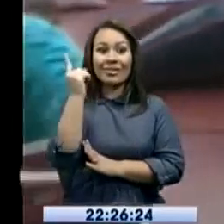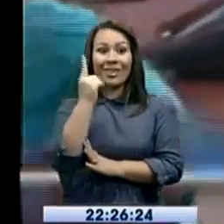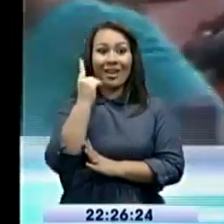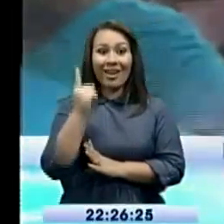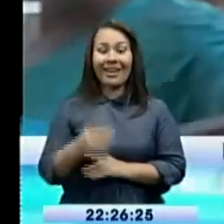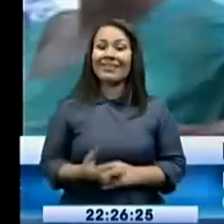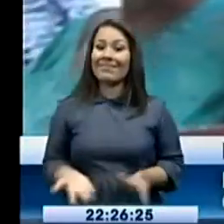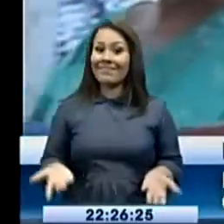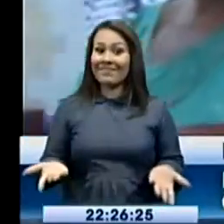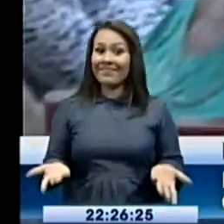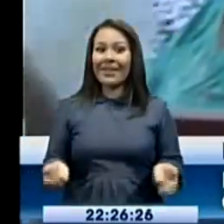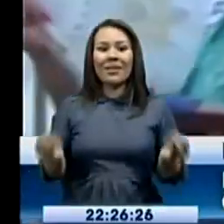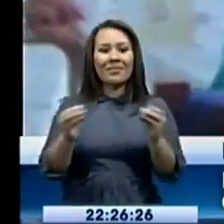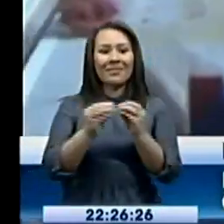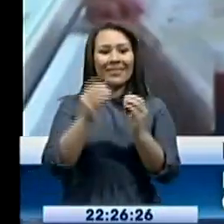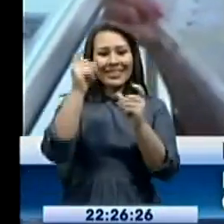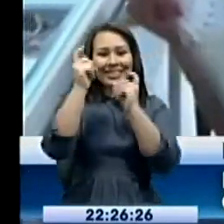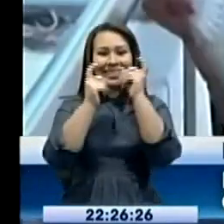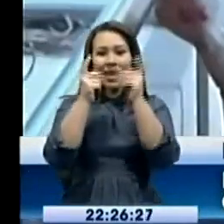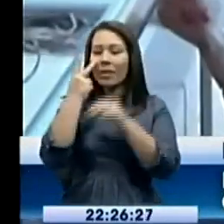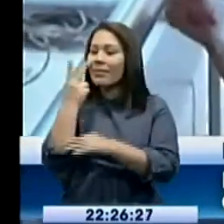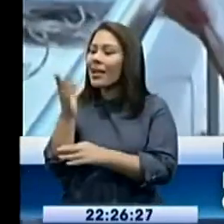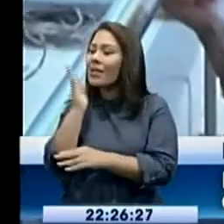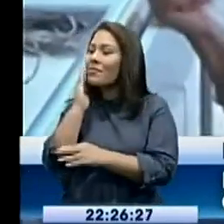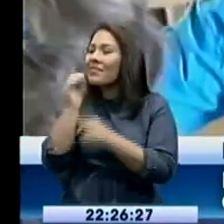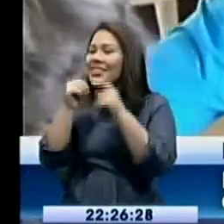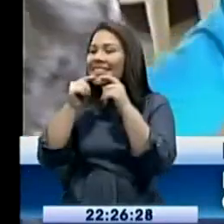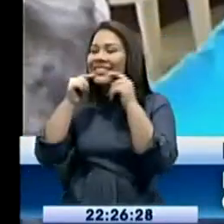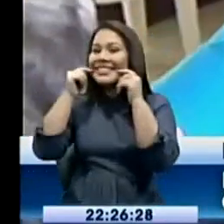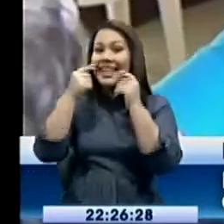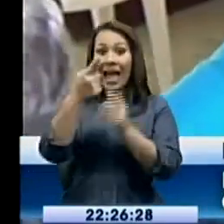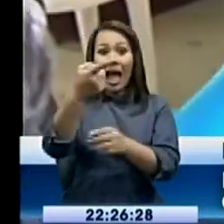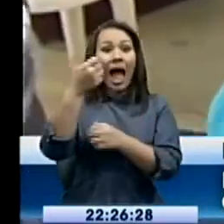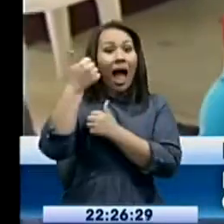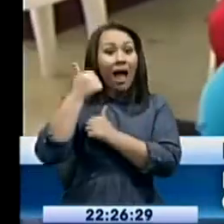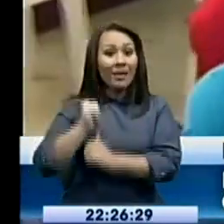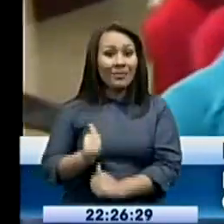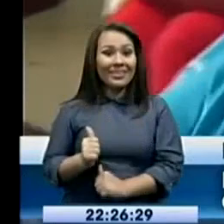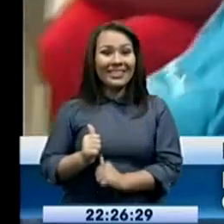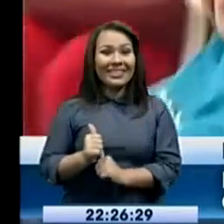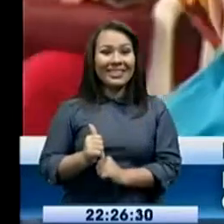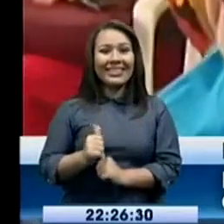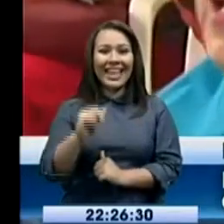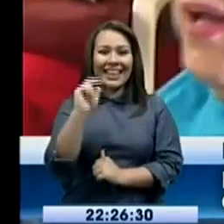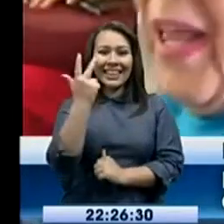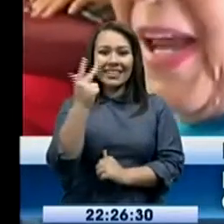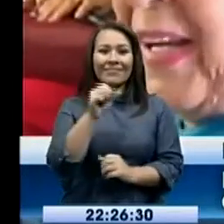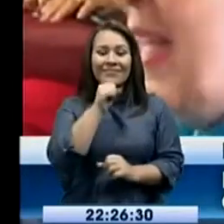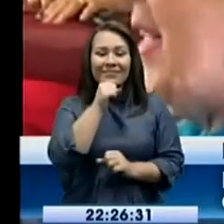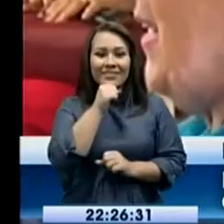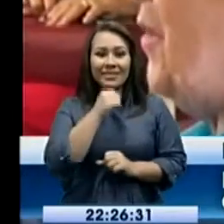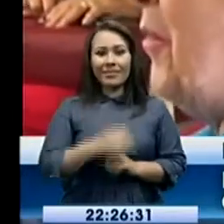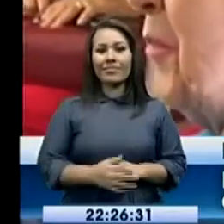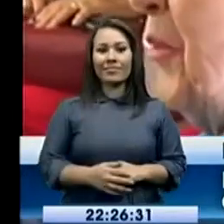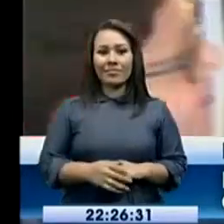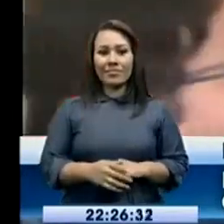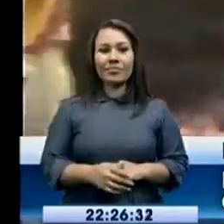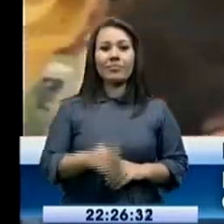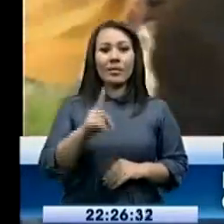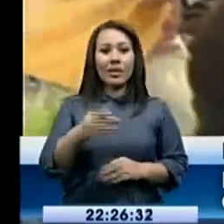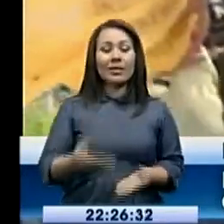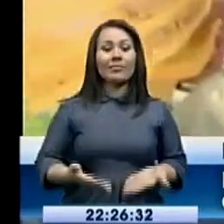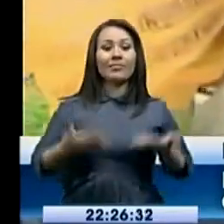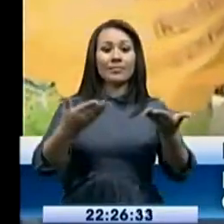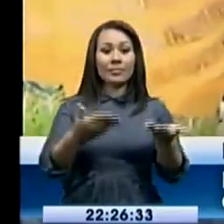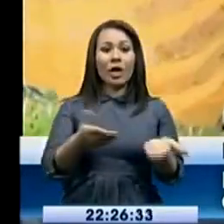creo que no hay mejor sensación que ver la sonrisa de decenas de abuelitas que disfrutan de su tercera edad. Ellas fueron agasajadas